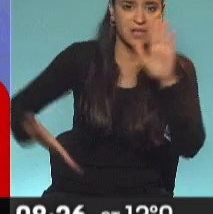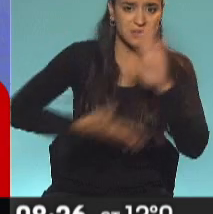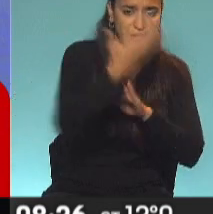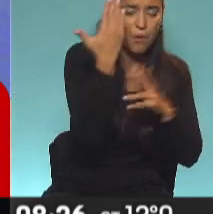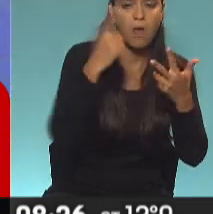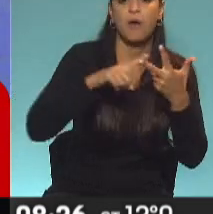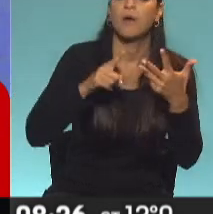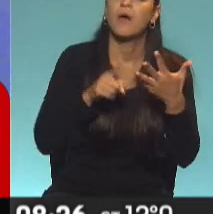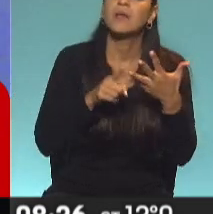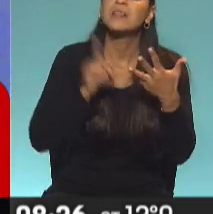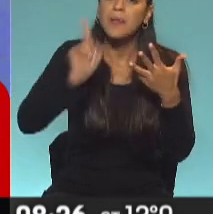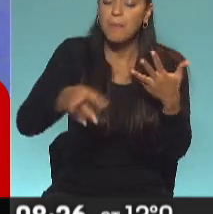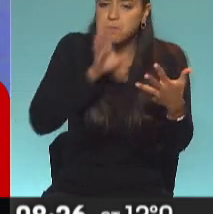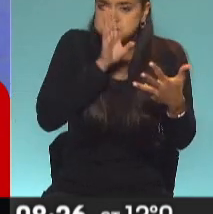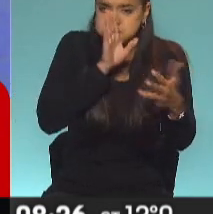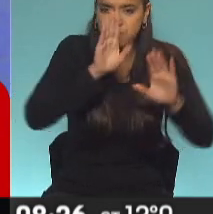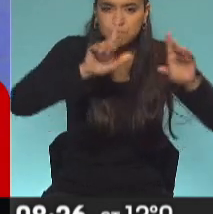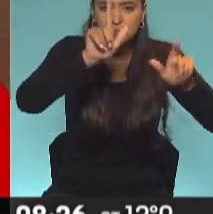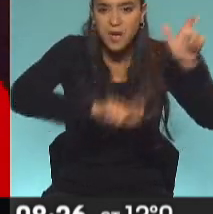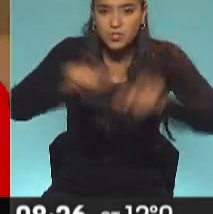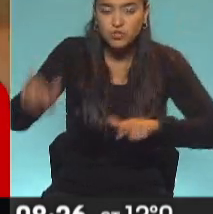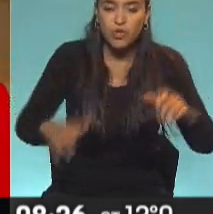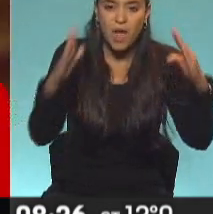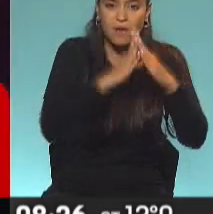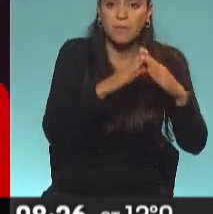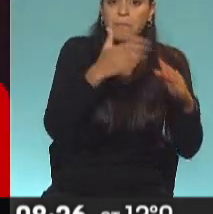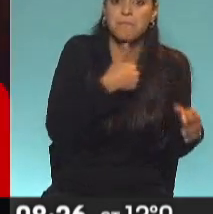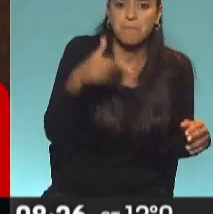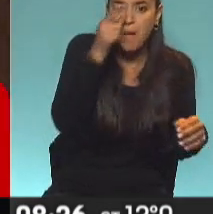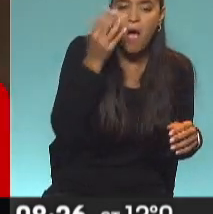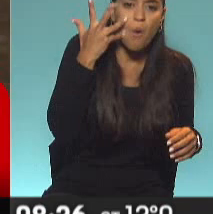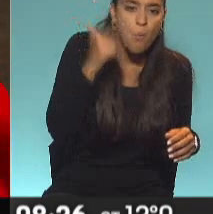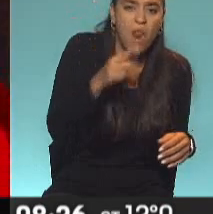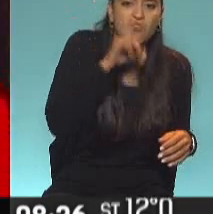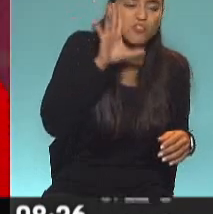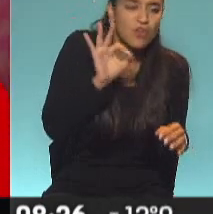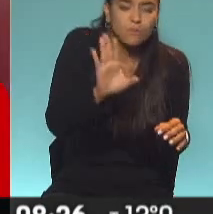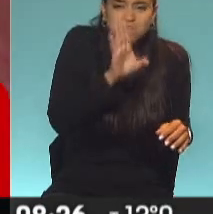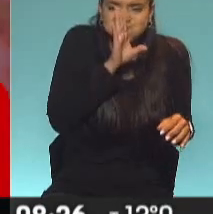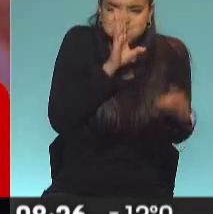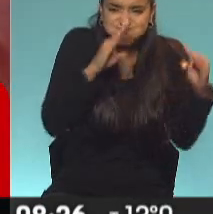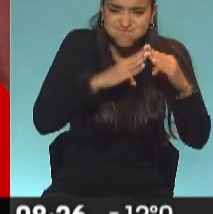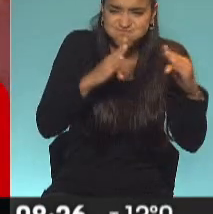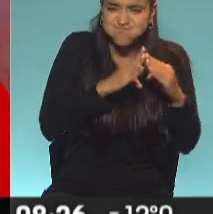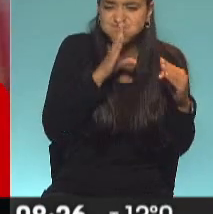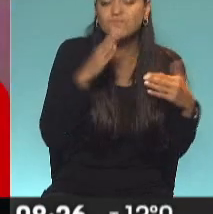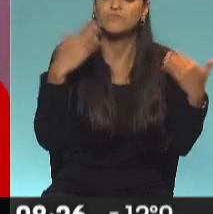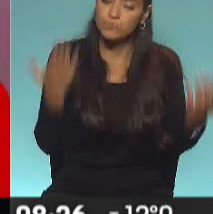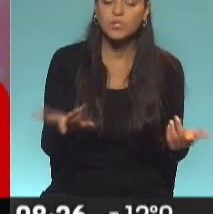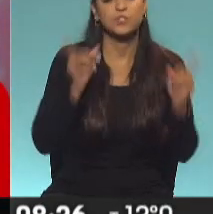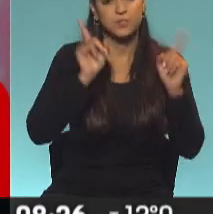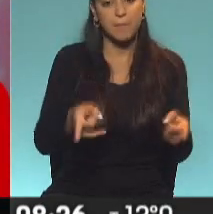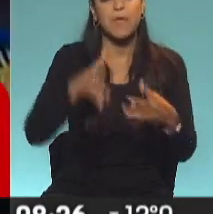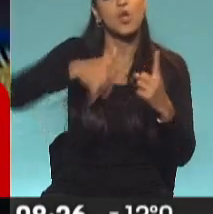Muchos casos de hacinamiento, gente que, vive con sus padres, sus abuelos, sus tíos en condiciones que realmente, también hay que poner